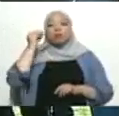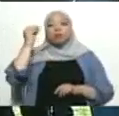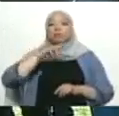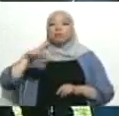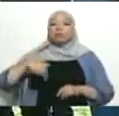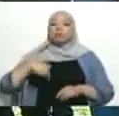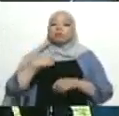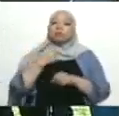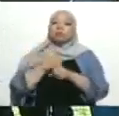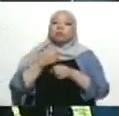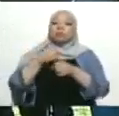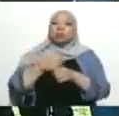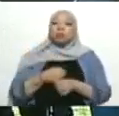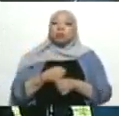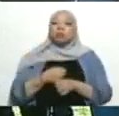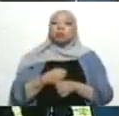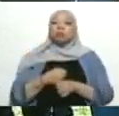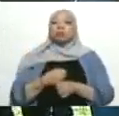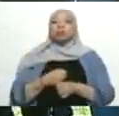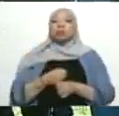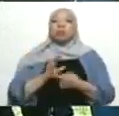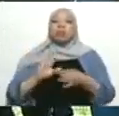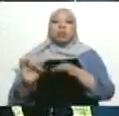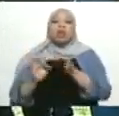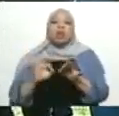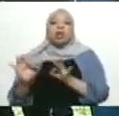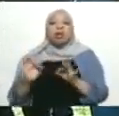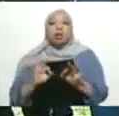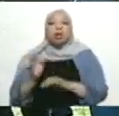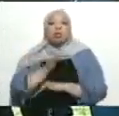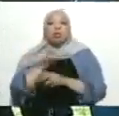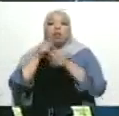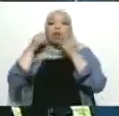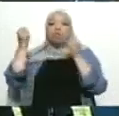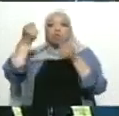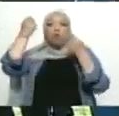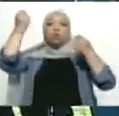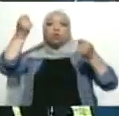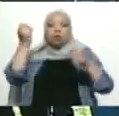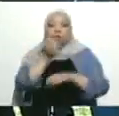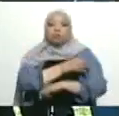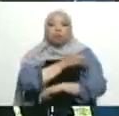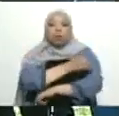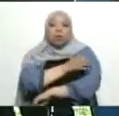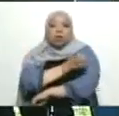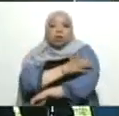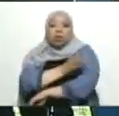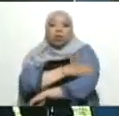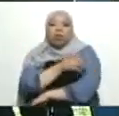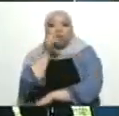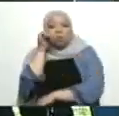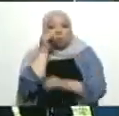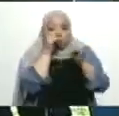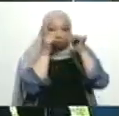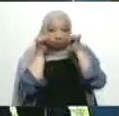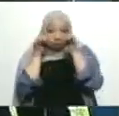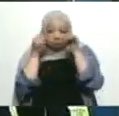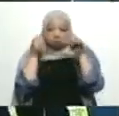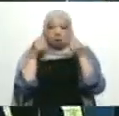lado está el show, está la publicidad, están todas las cámaras. Es algo bien